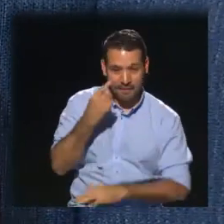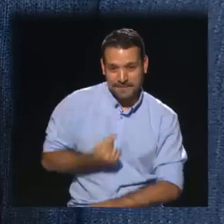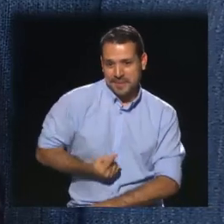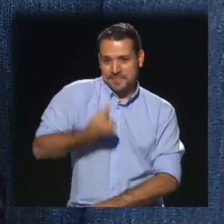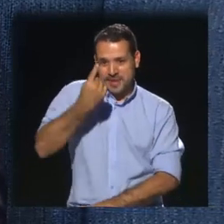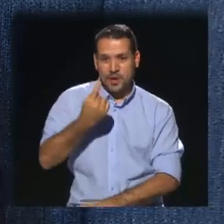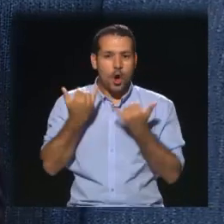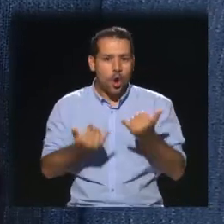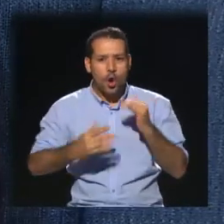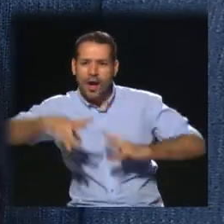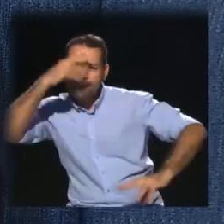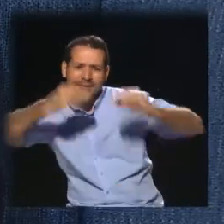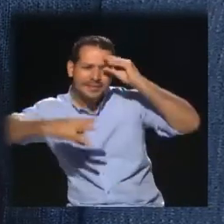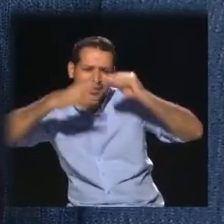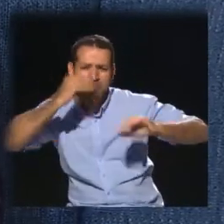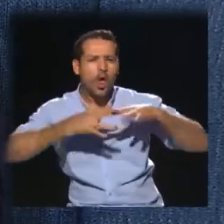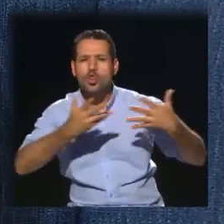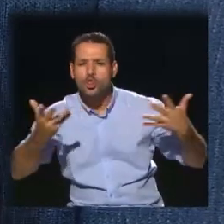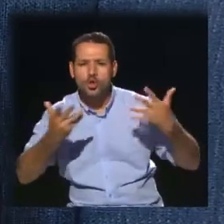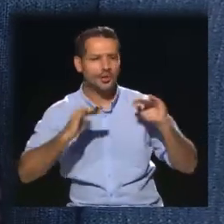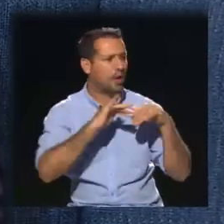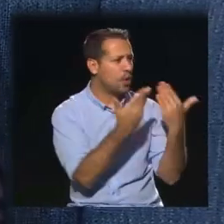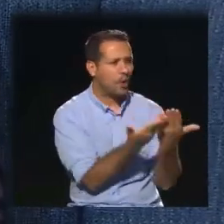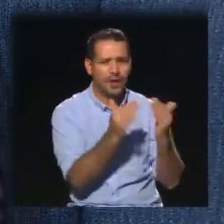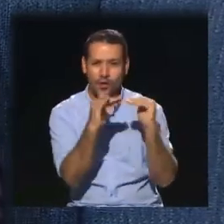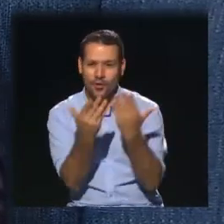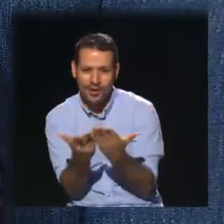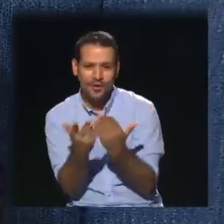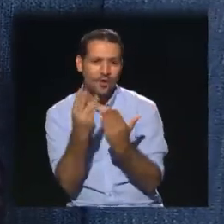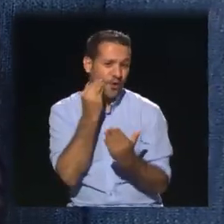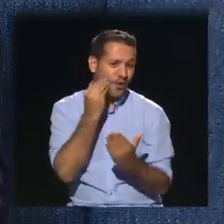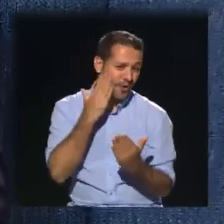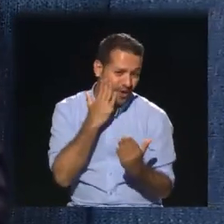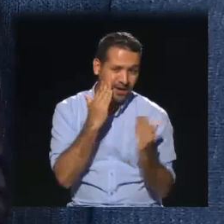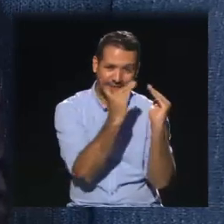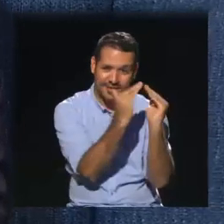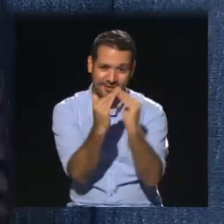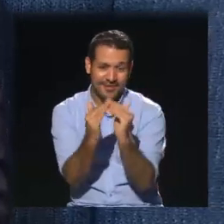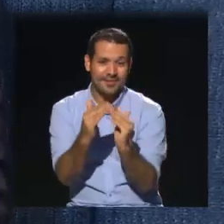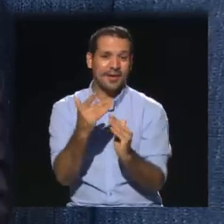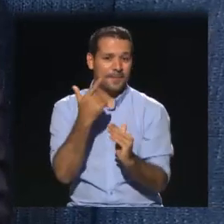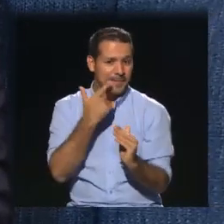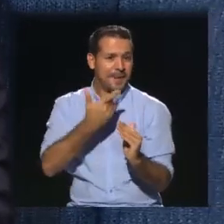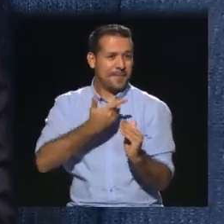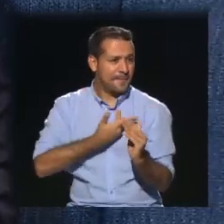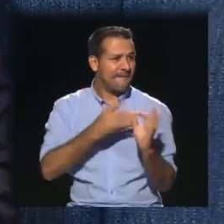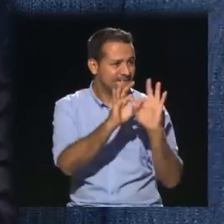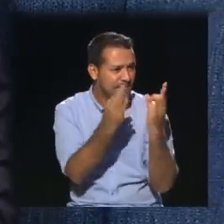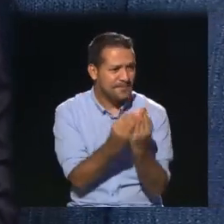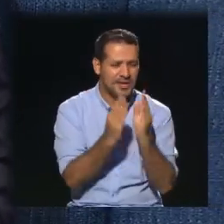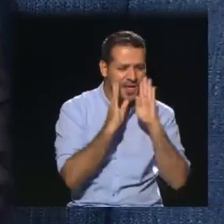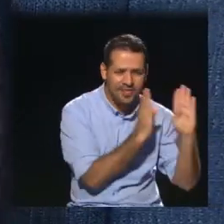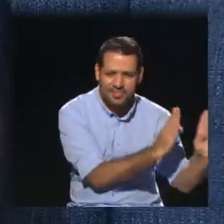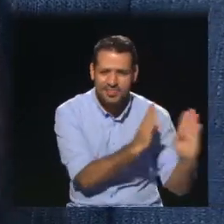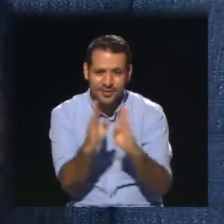está realizando dentro de las casas, dentro de los hogares, sin la compañía, digamos, constante,